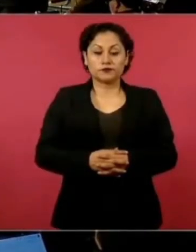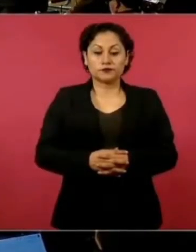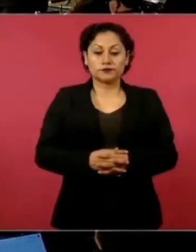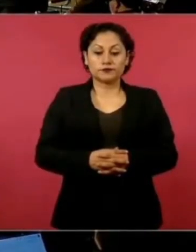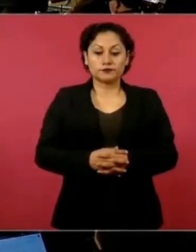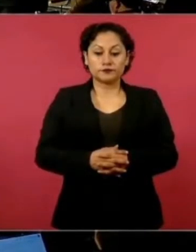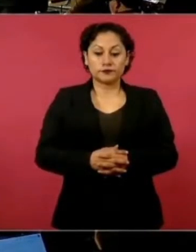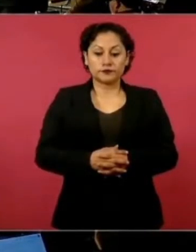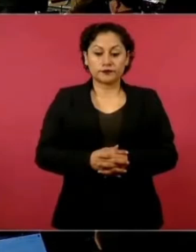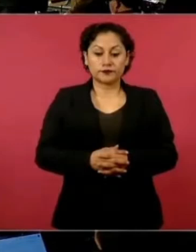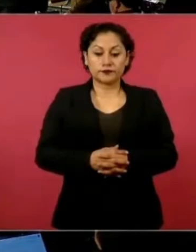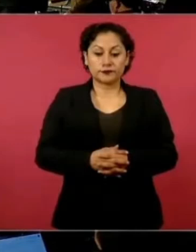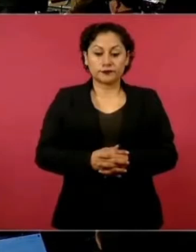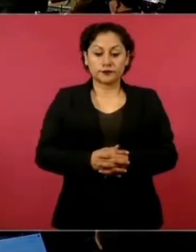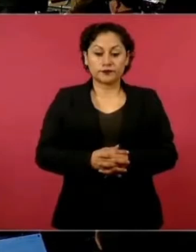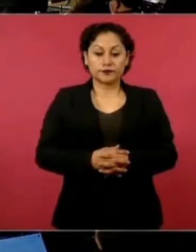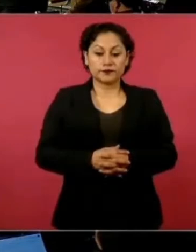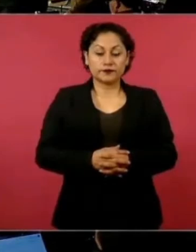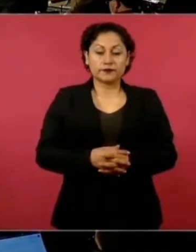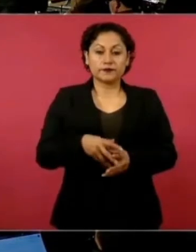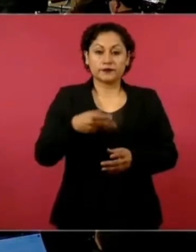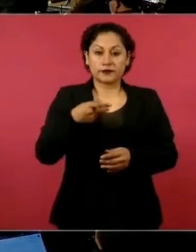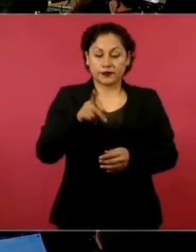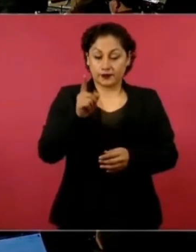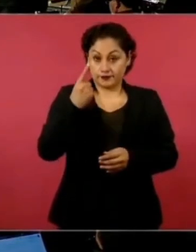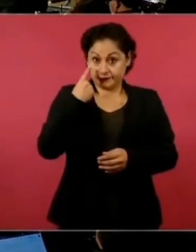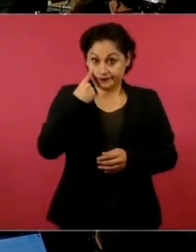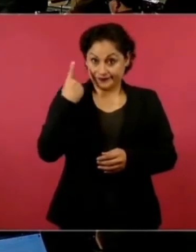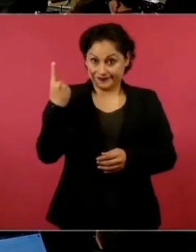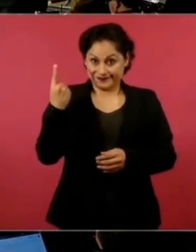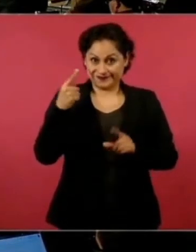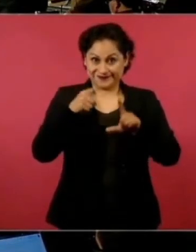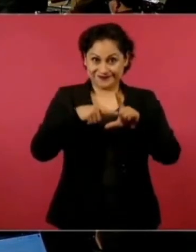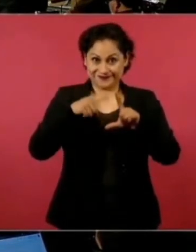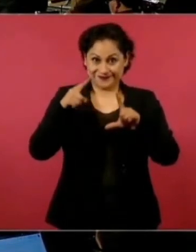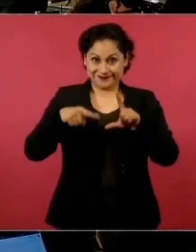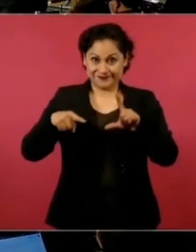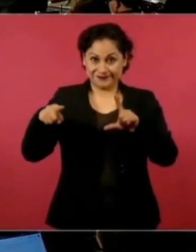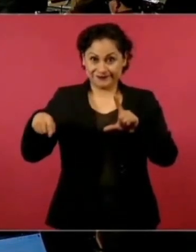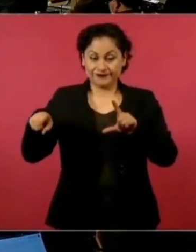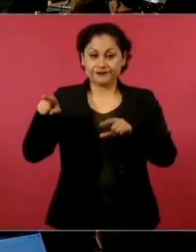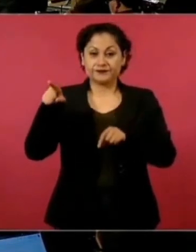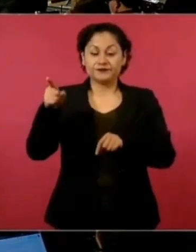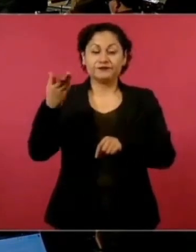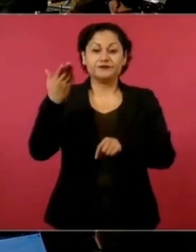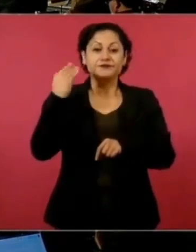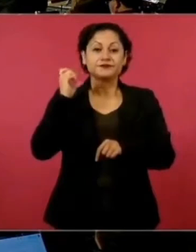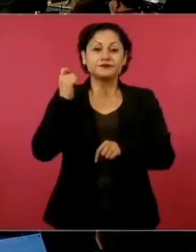miren la devaluación con el licenciado de la Madrid.